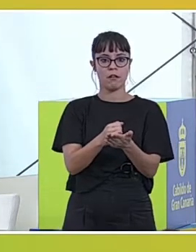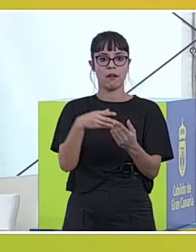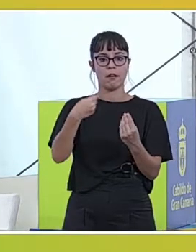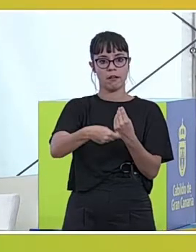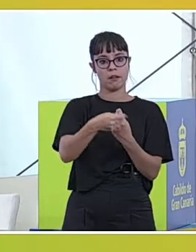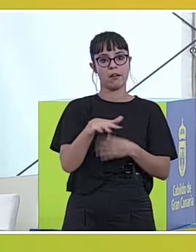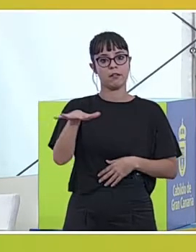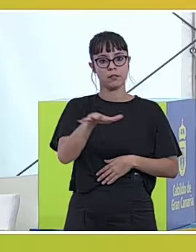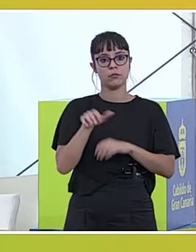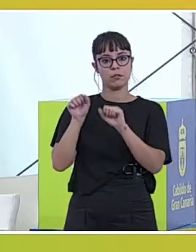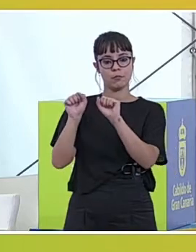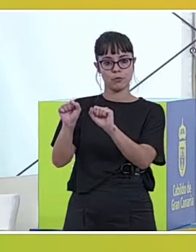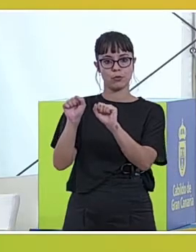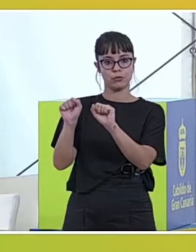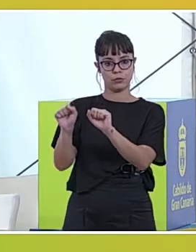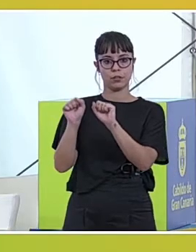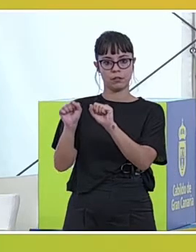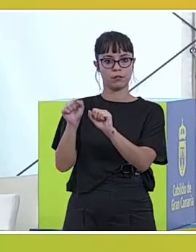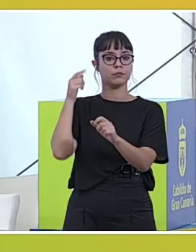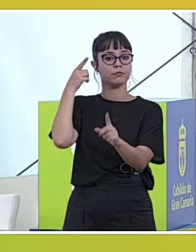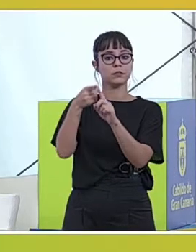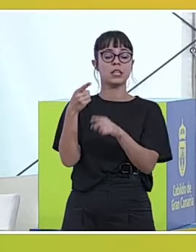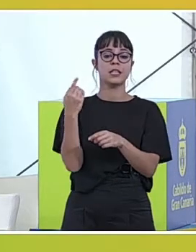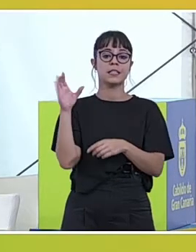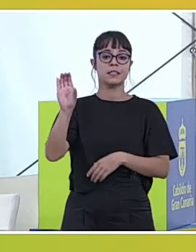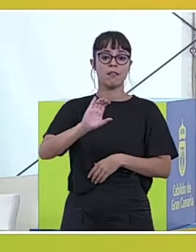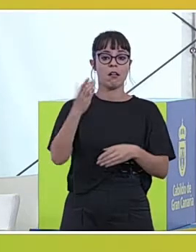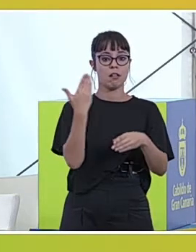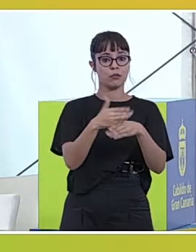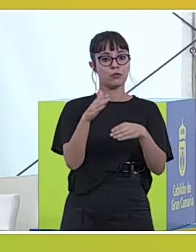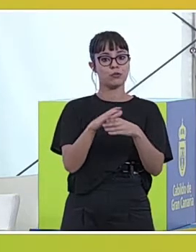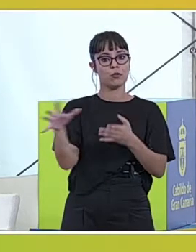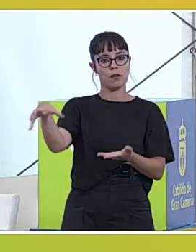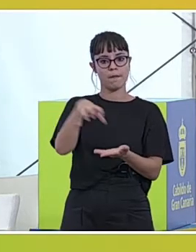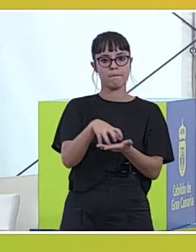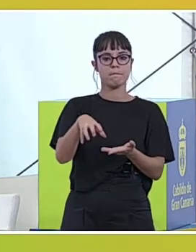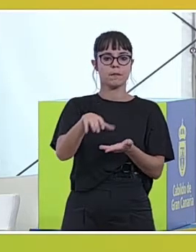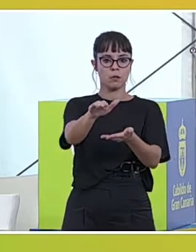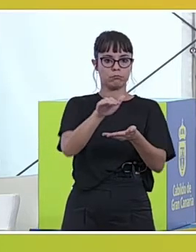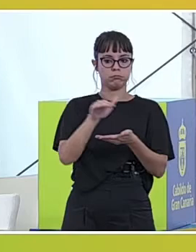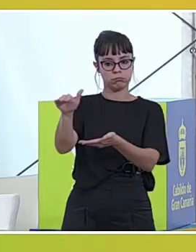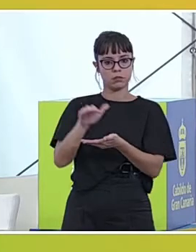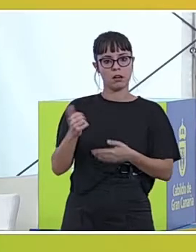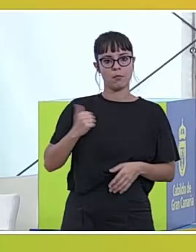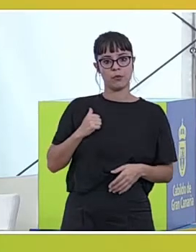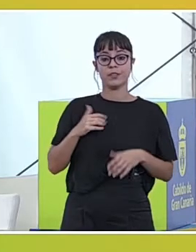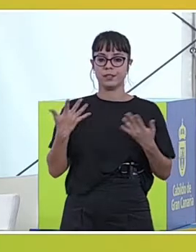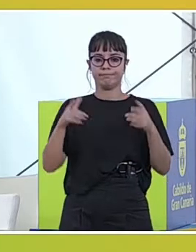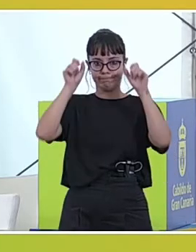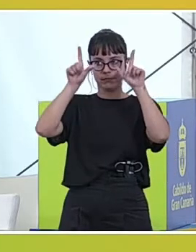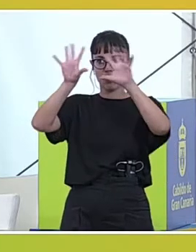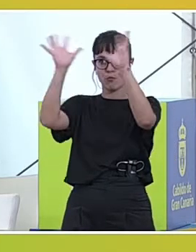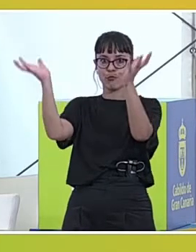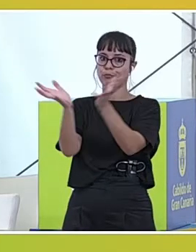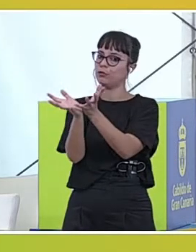Izquierdo. Hemos identificado esa limitación existente a nivel mundial, que es la necesidad de investigación con